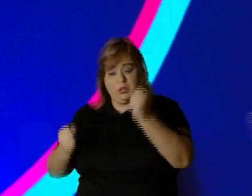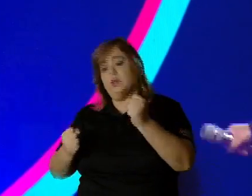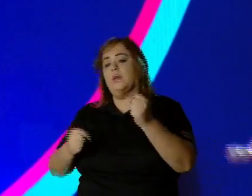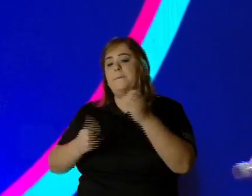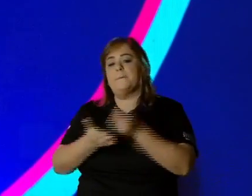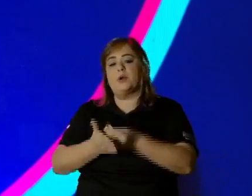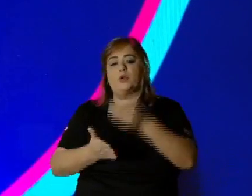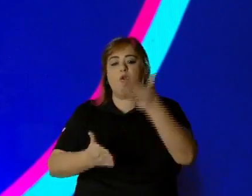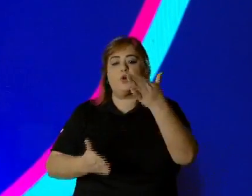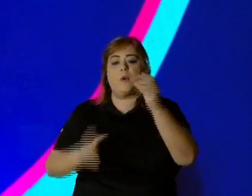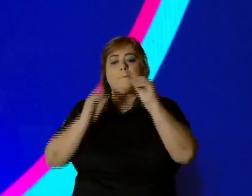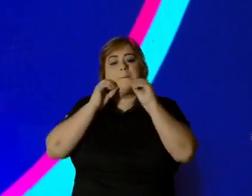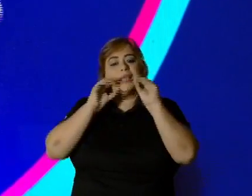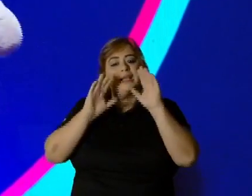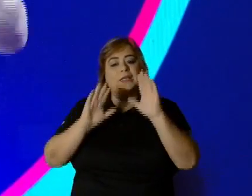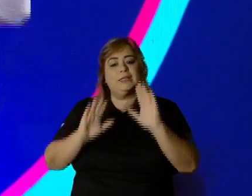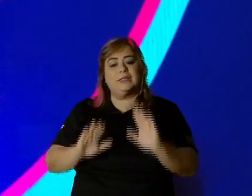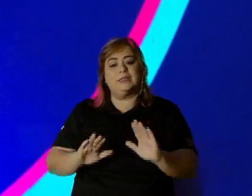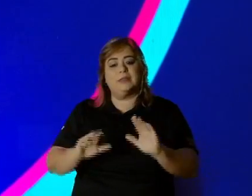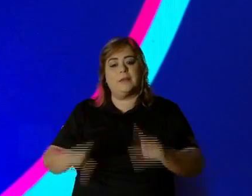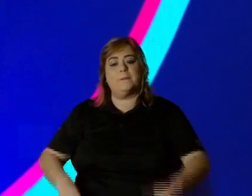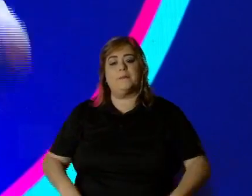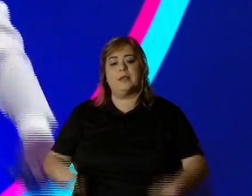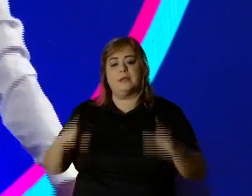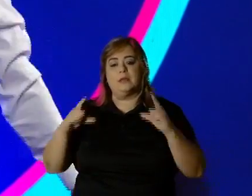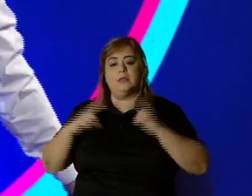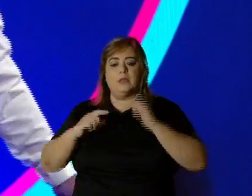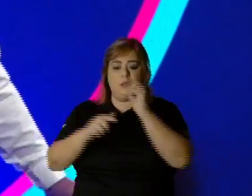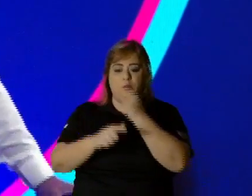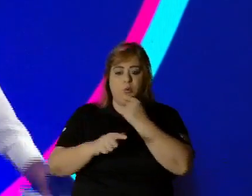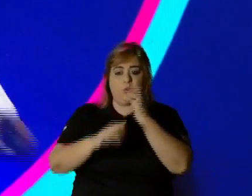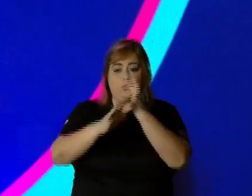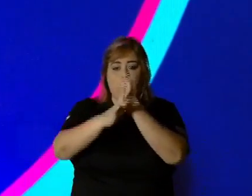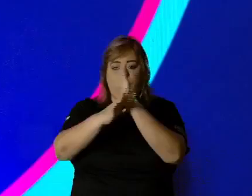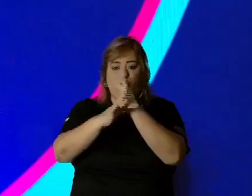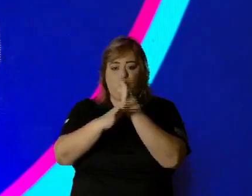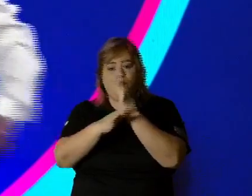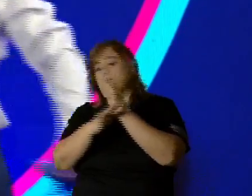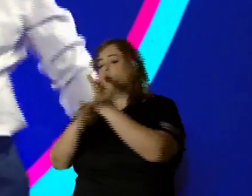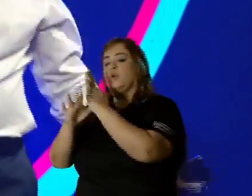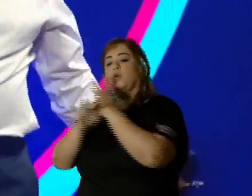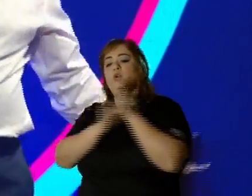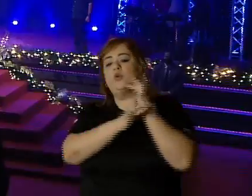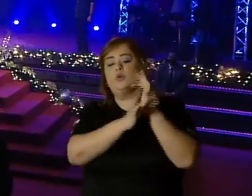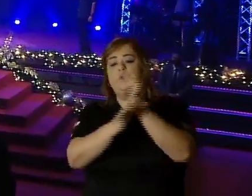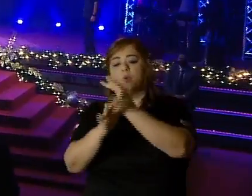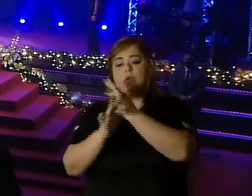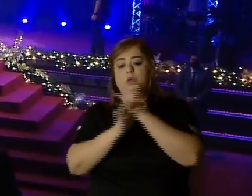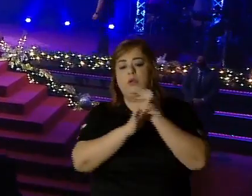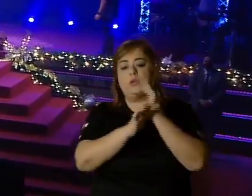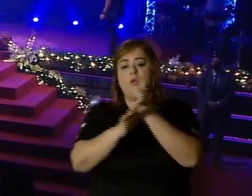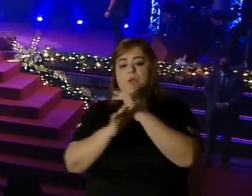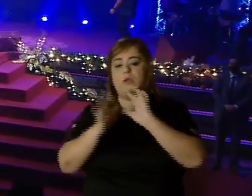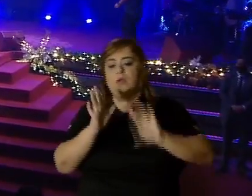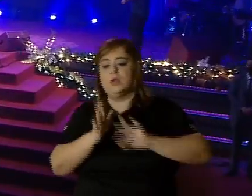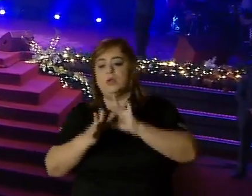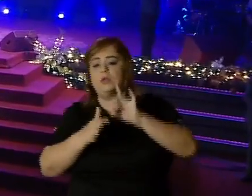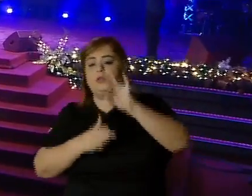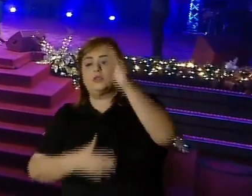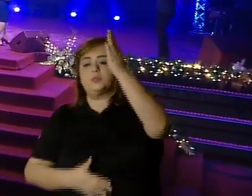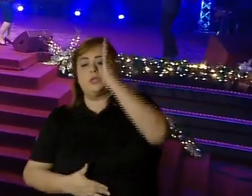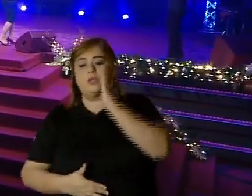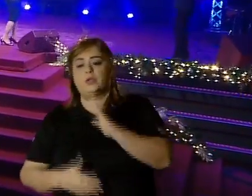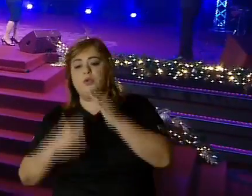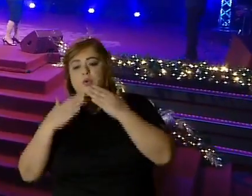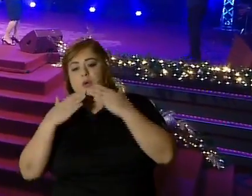prosperidad, bendición, vida, arrebasando la vaquilla, arrebasayama. Oh, Espíritu de Dios,